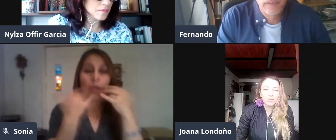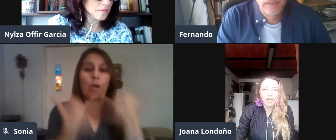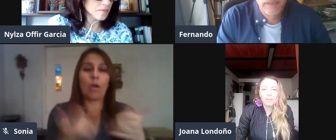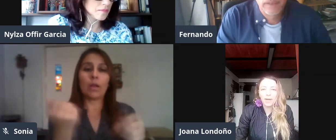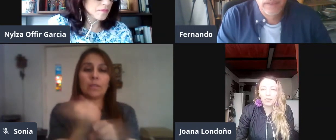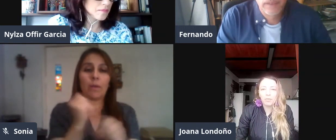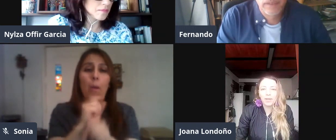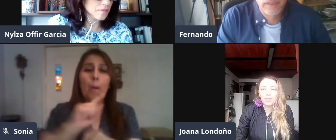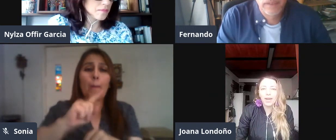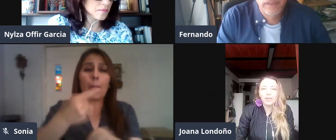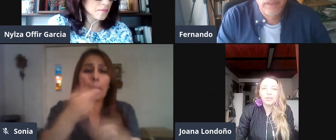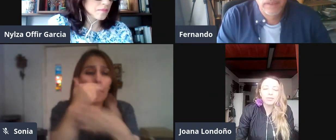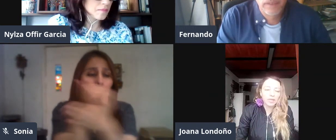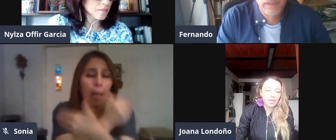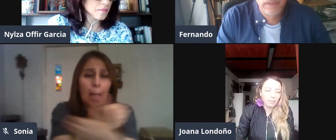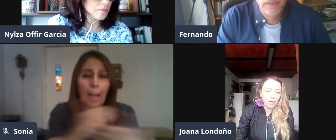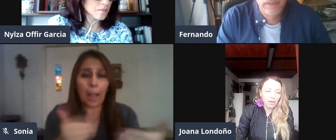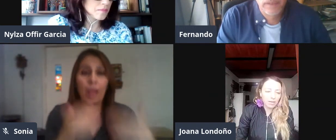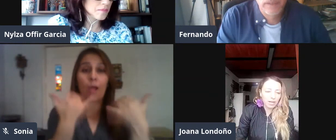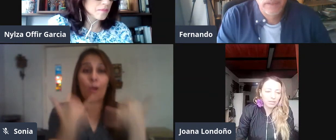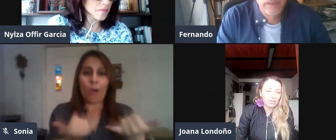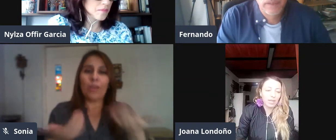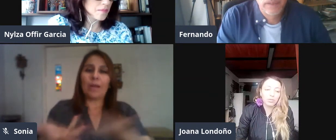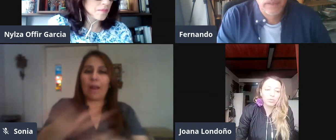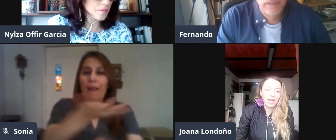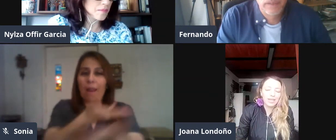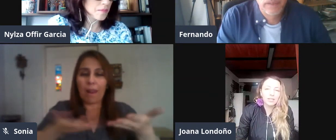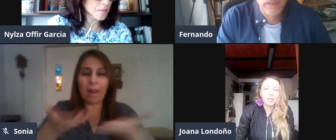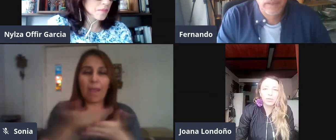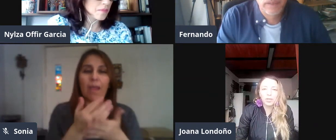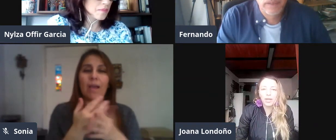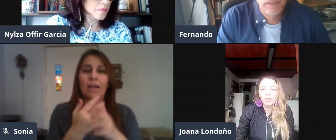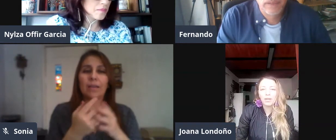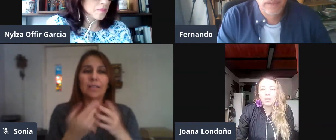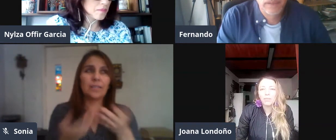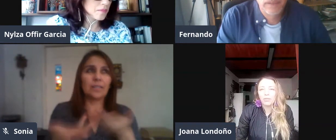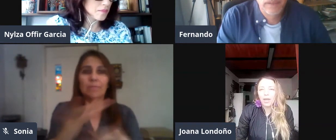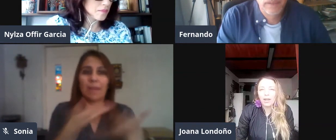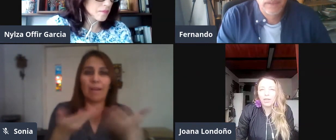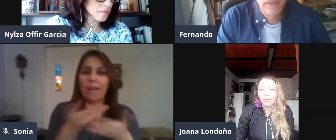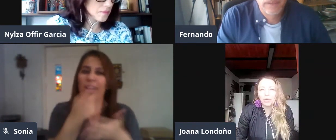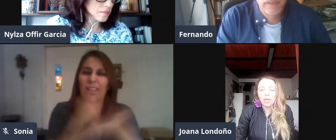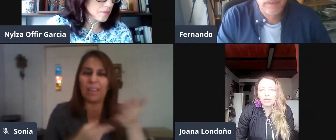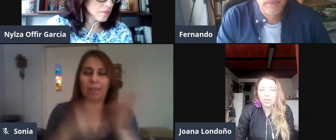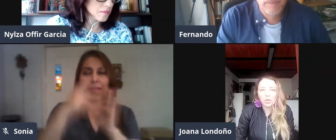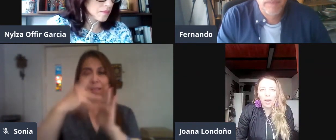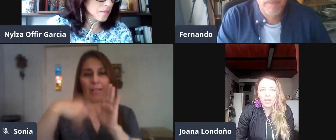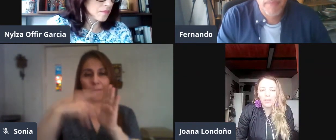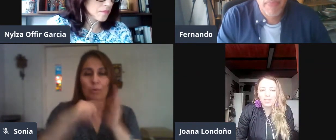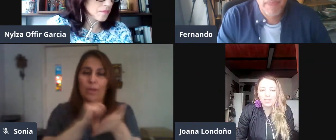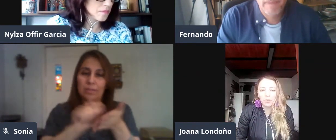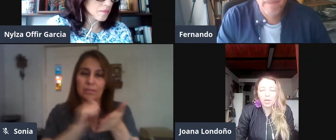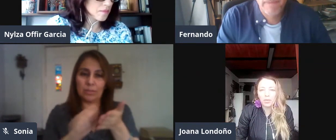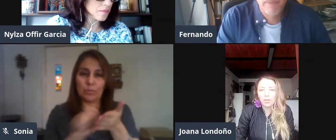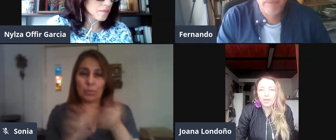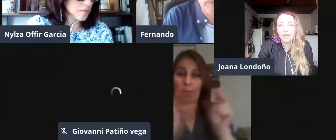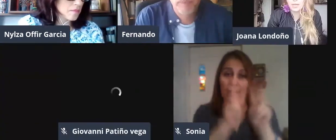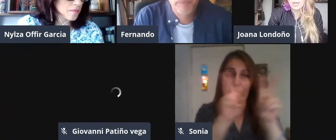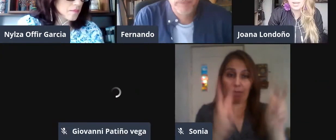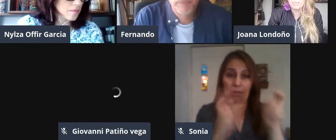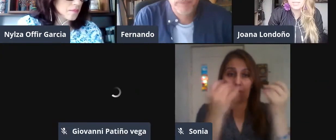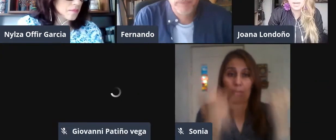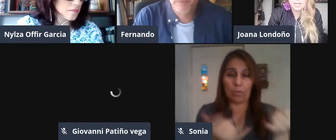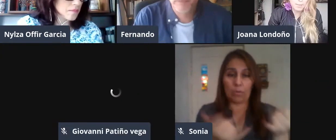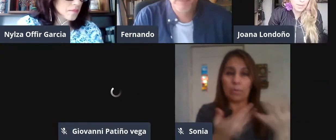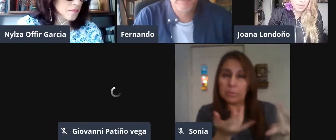pues hoy estamos acá para acompañarlos y para hablar de la lectura y escritura vamos a darle dos minutos a joan a ver si se puede conectar